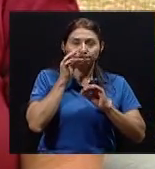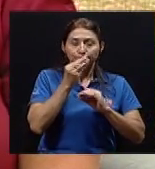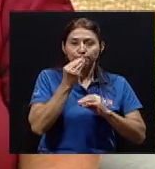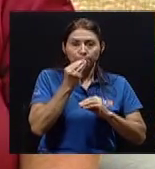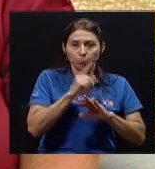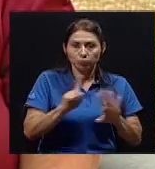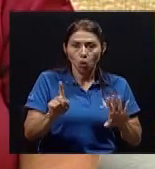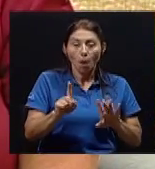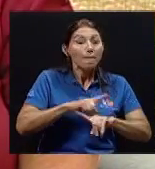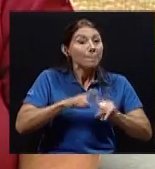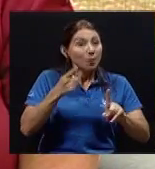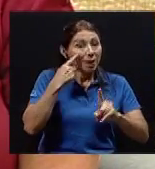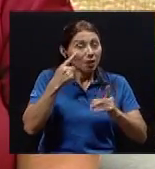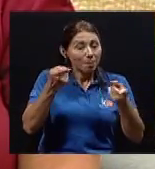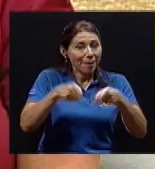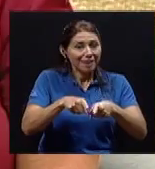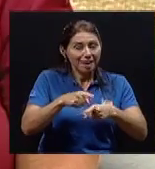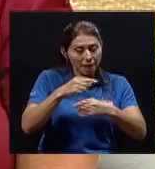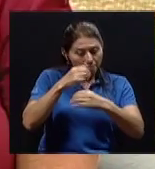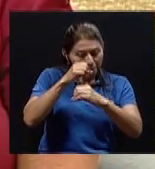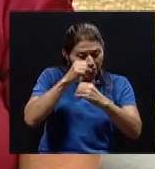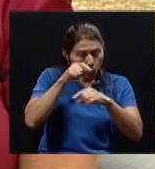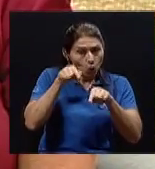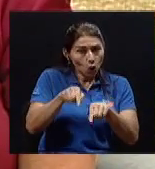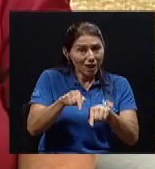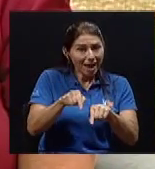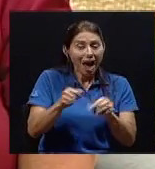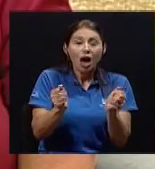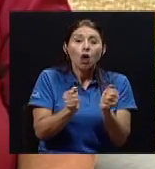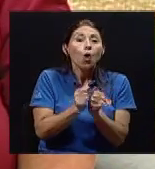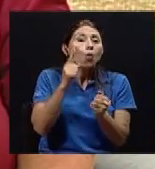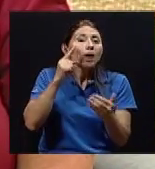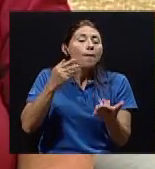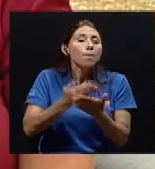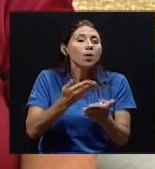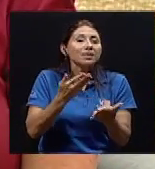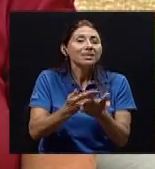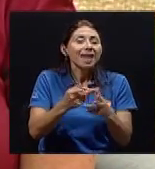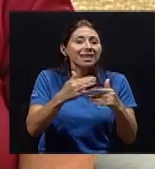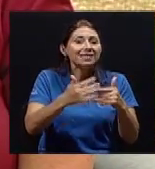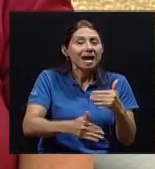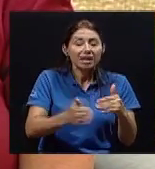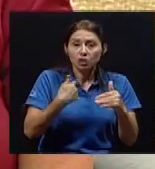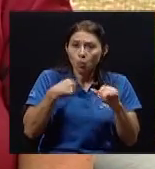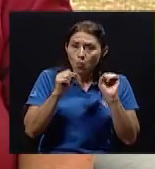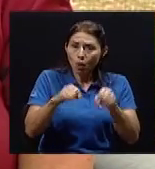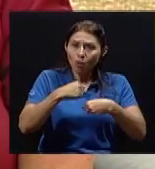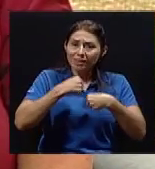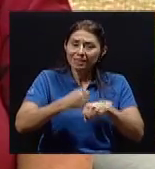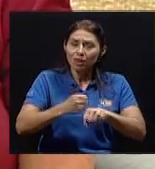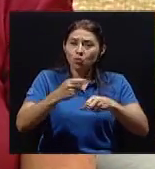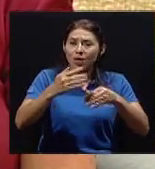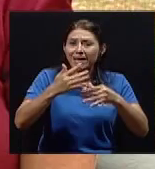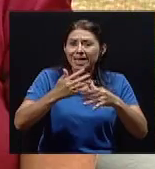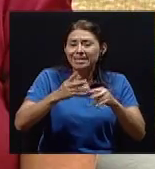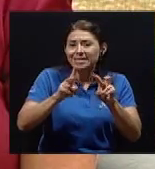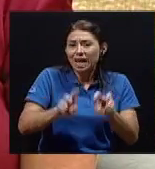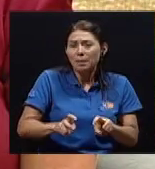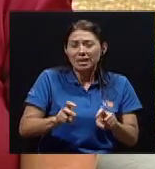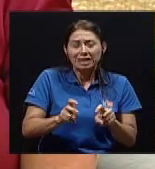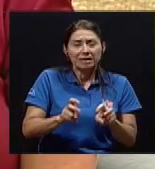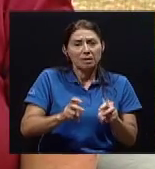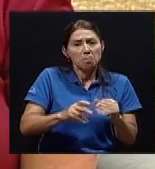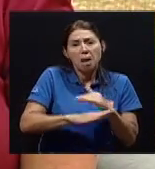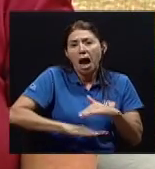yo puedo hacer desde un examen sencillo, básico, rutinario, hasta exámenes muy sofisticados, como pudieran ser, por